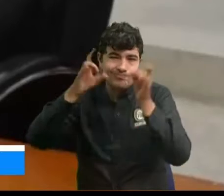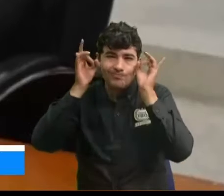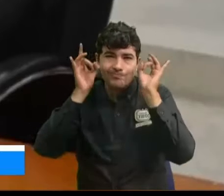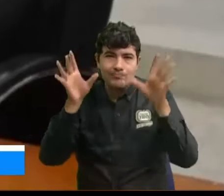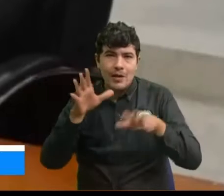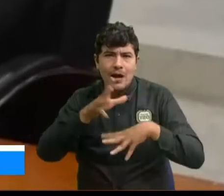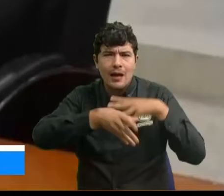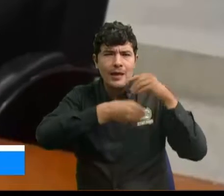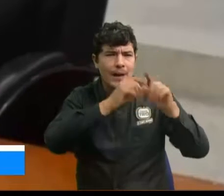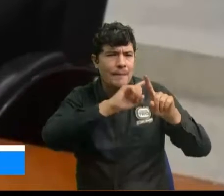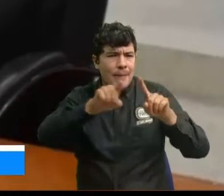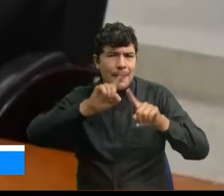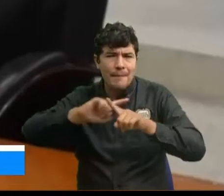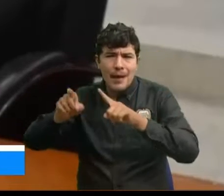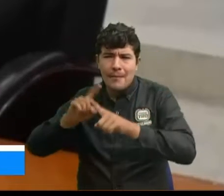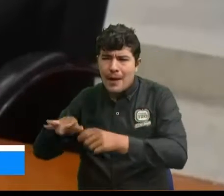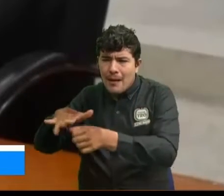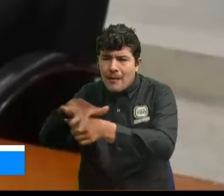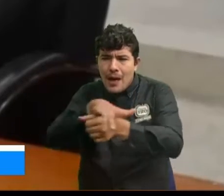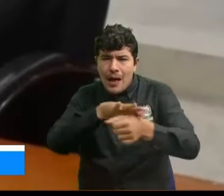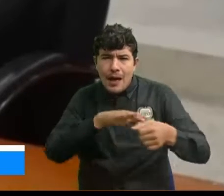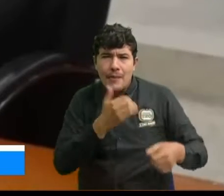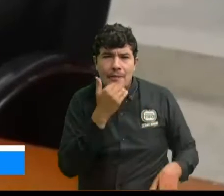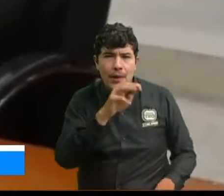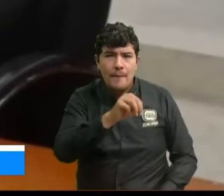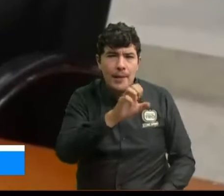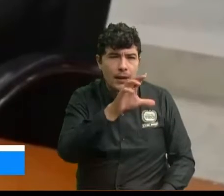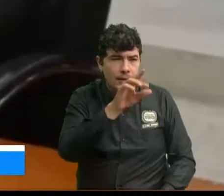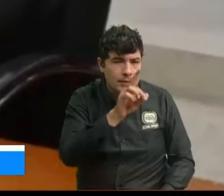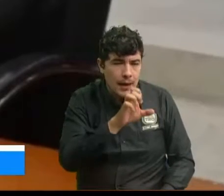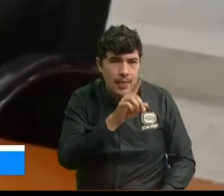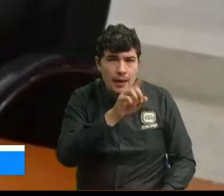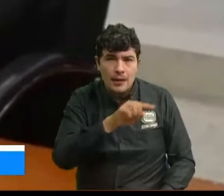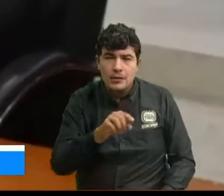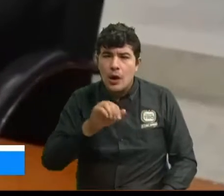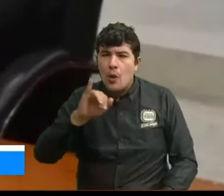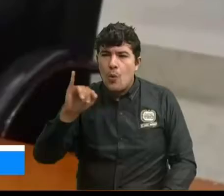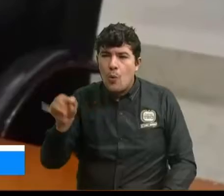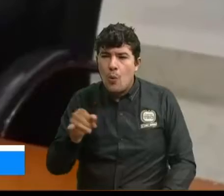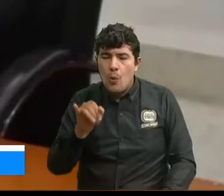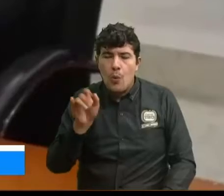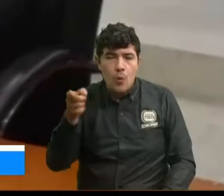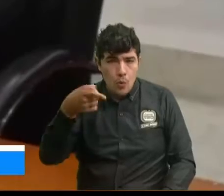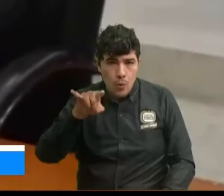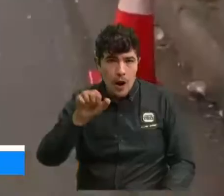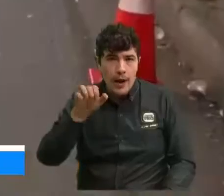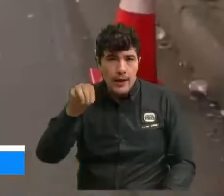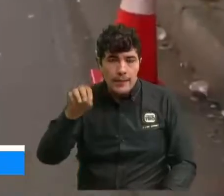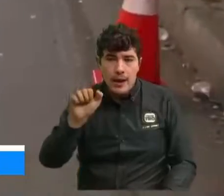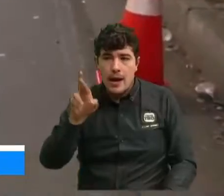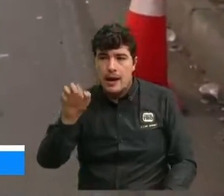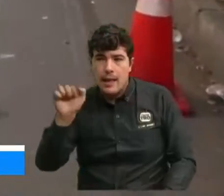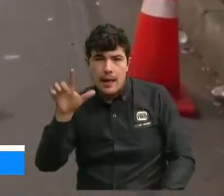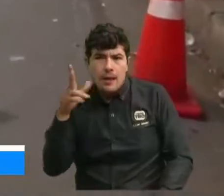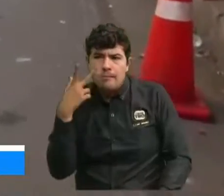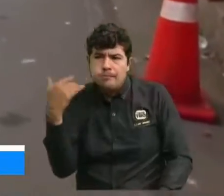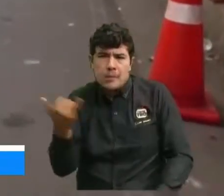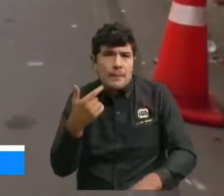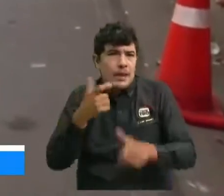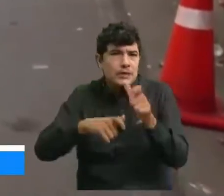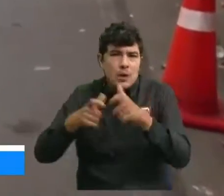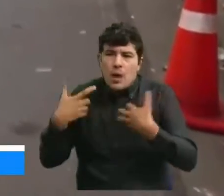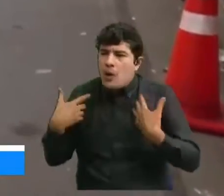en las diferentes ciudadelas, en La Merced, en Guaymaral, en todos lados, la gente hace lo que quiere porque